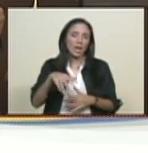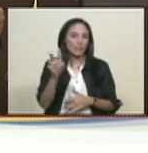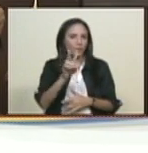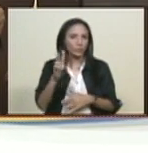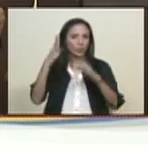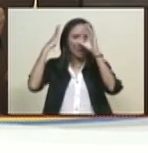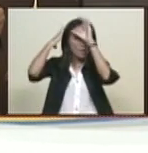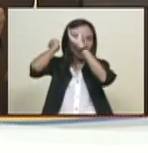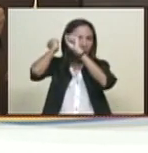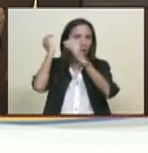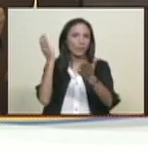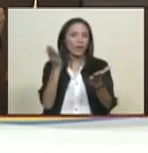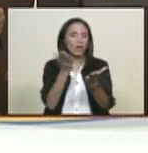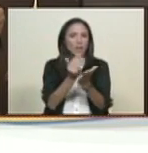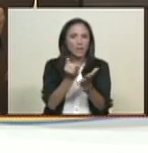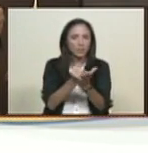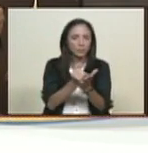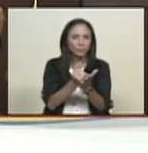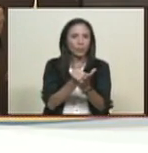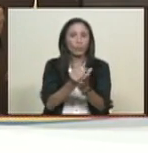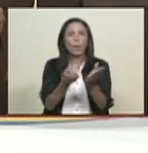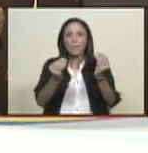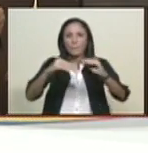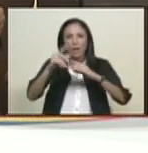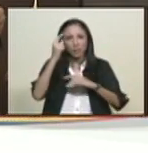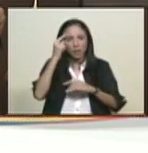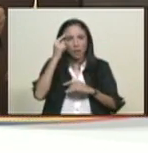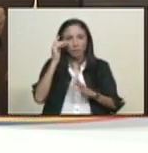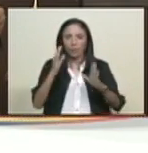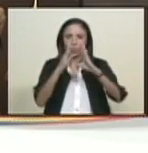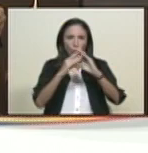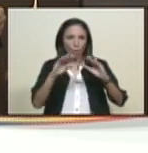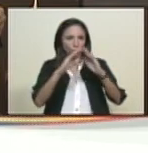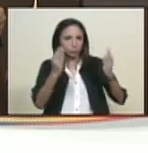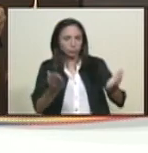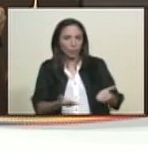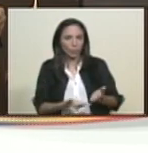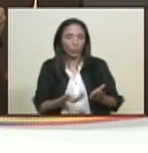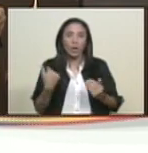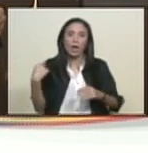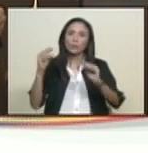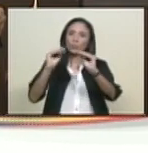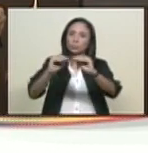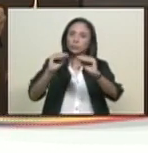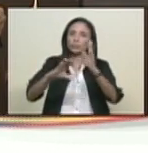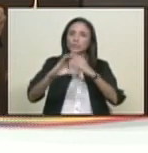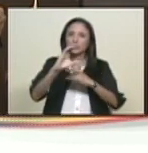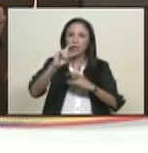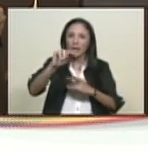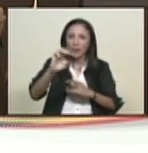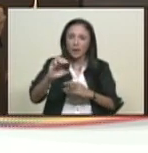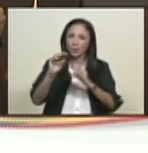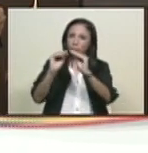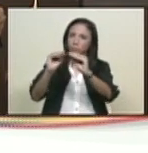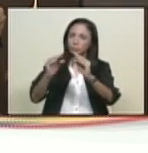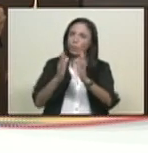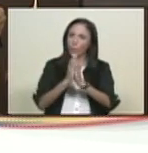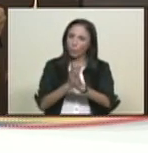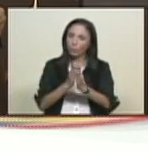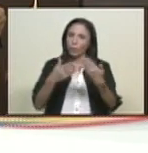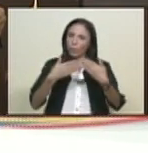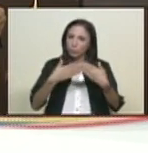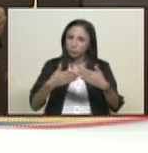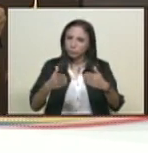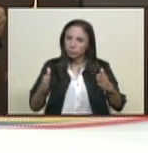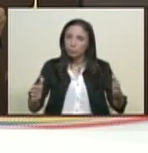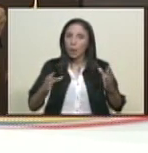de Venezuela en el resto del mundo. Y yo le he solicitado al Consejo Nacional Electoral que se